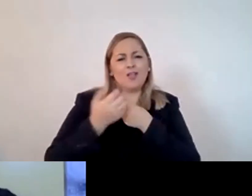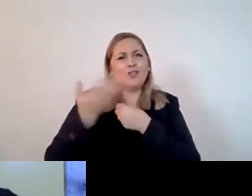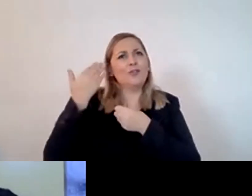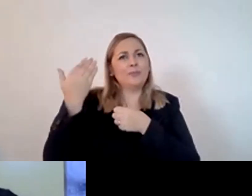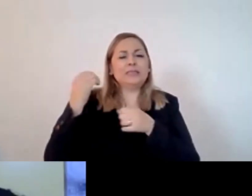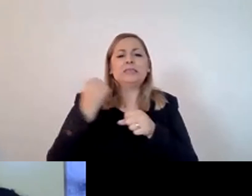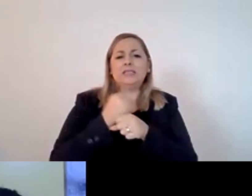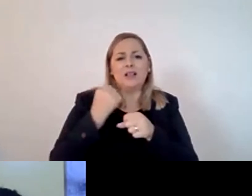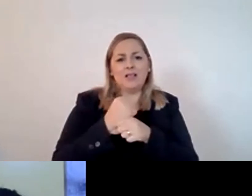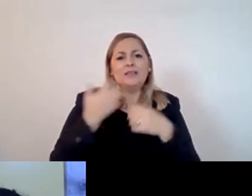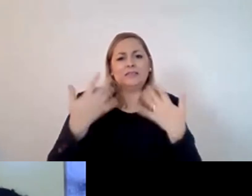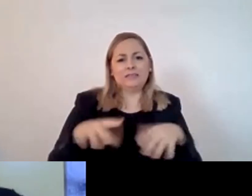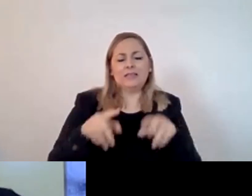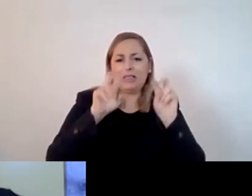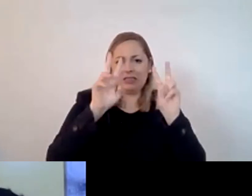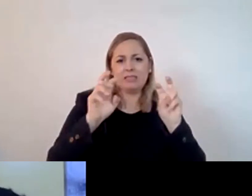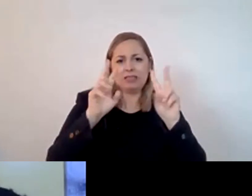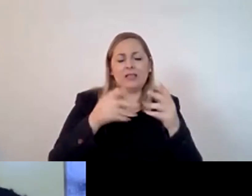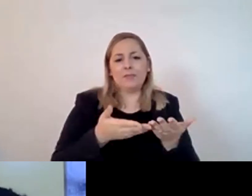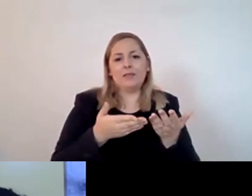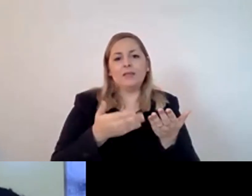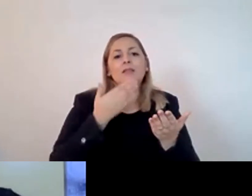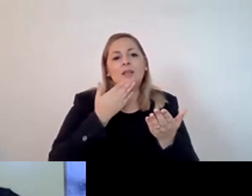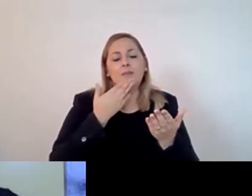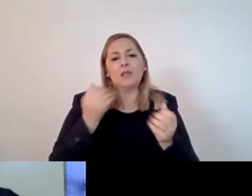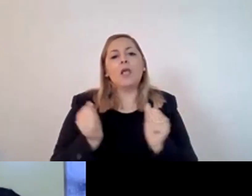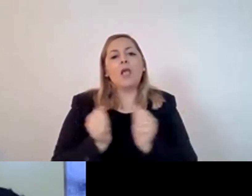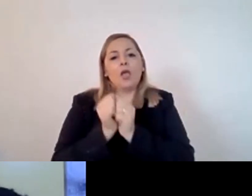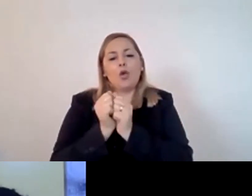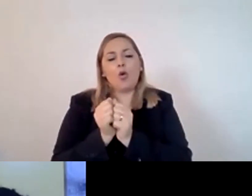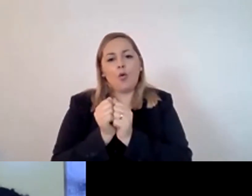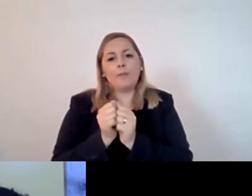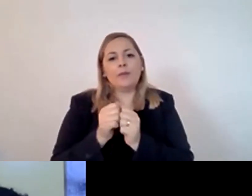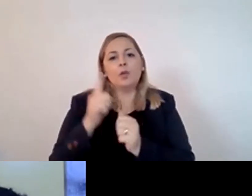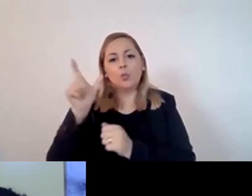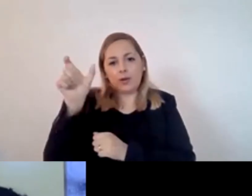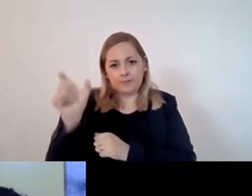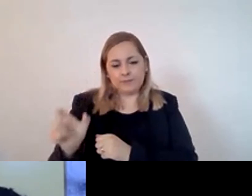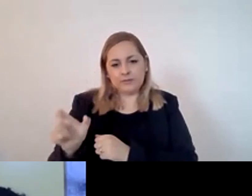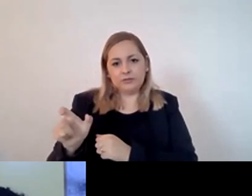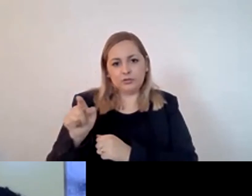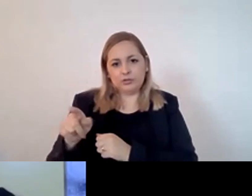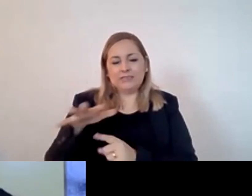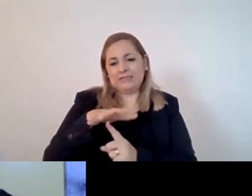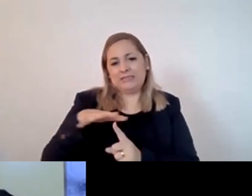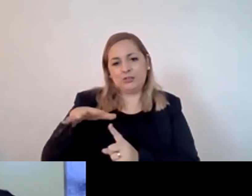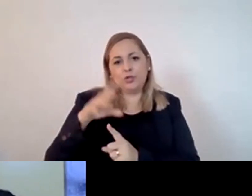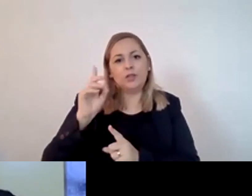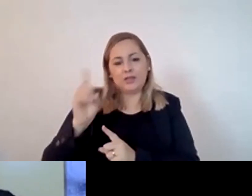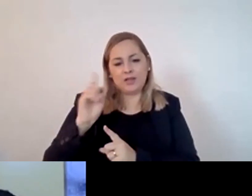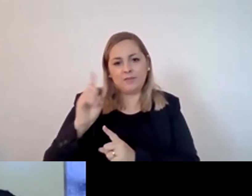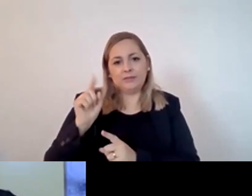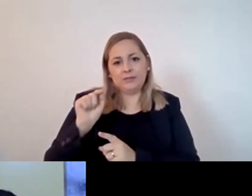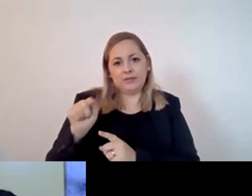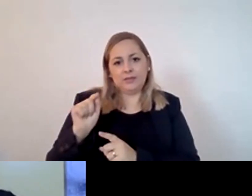trabajando en este tema, y también nos va a acompañar una persona en situación de discapacidad